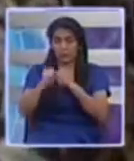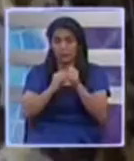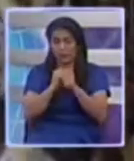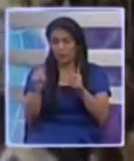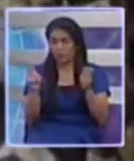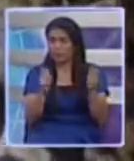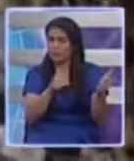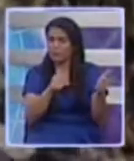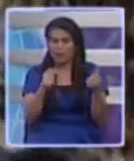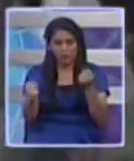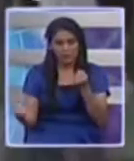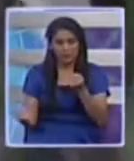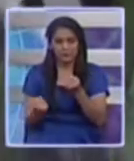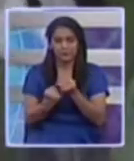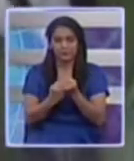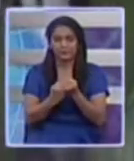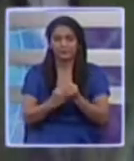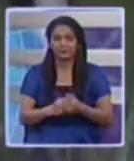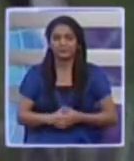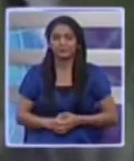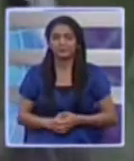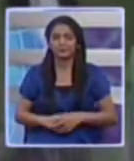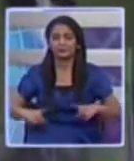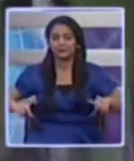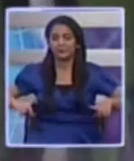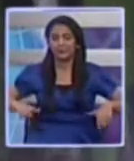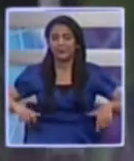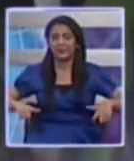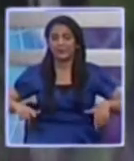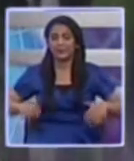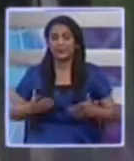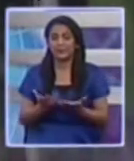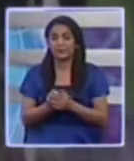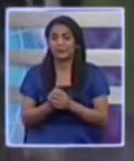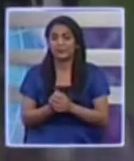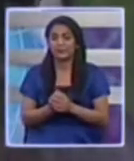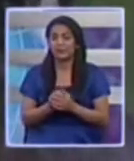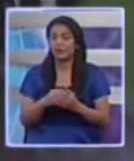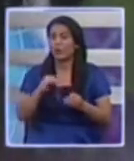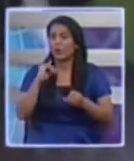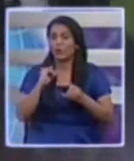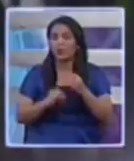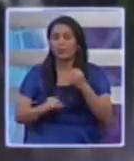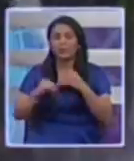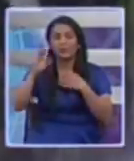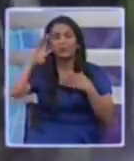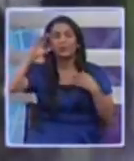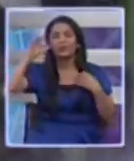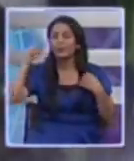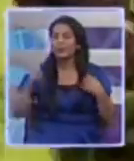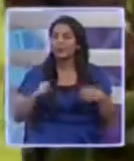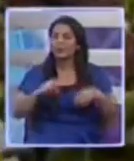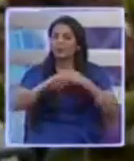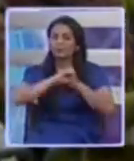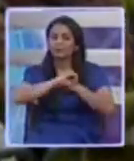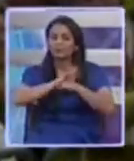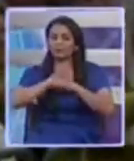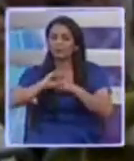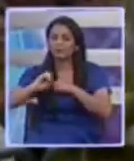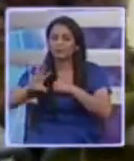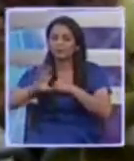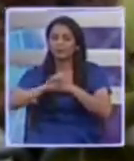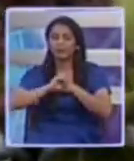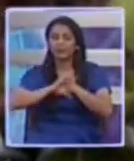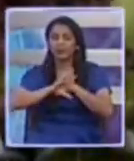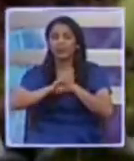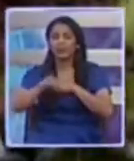El candidato a la presidencia de la República por Alianza País, Lenín Moreno, en el cierre de campaña en Cuenca, llamó a defender lo construido en los últimos